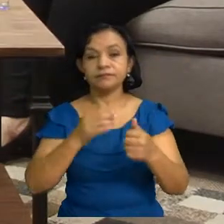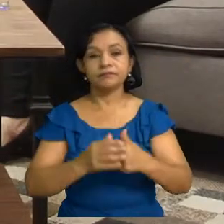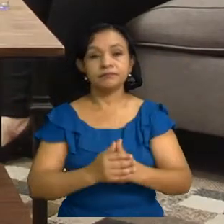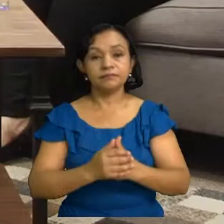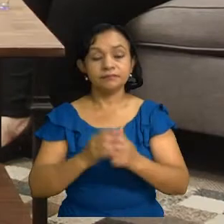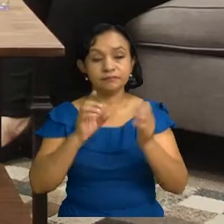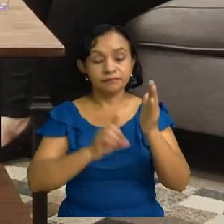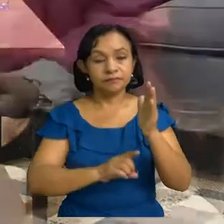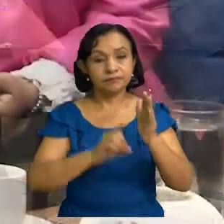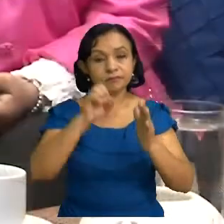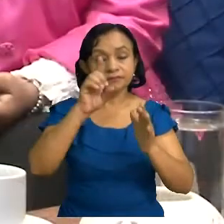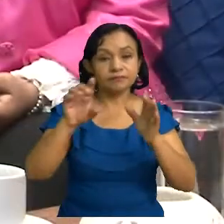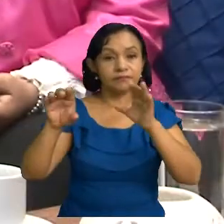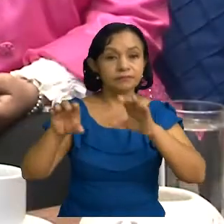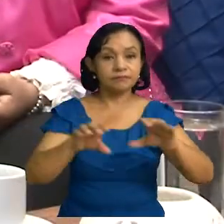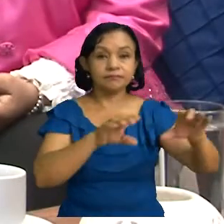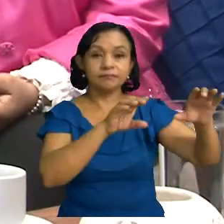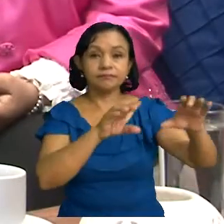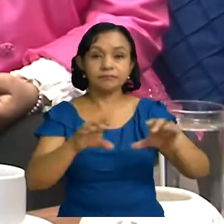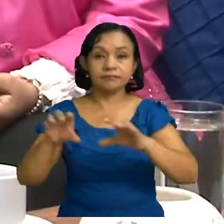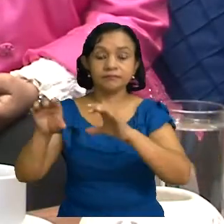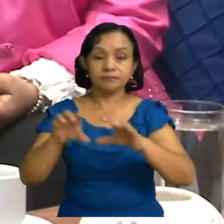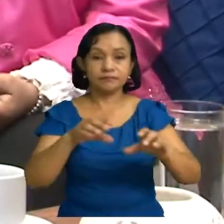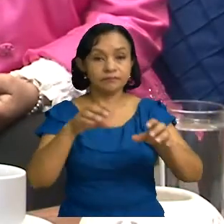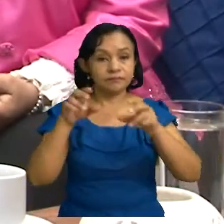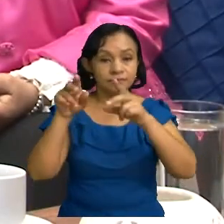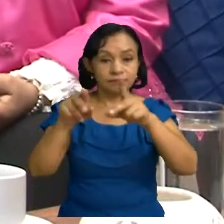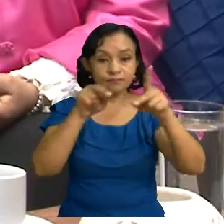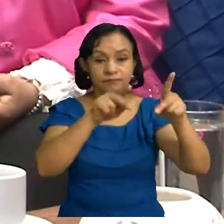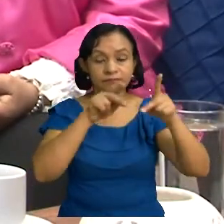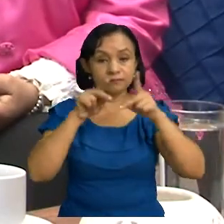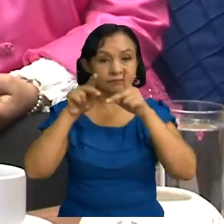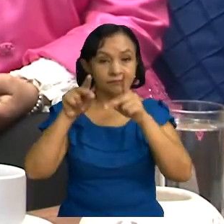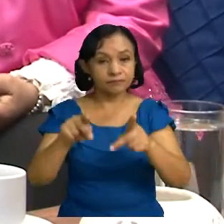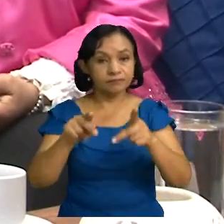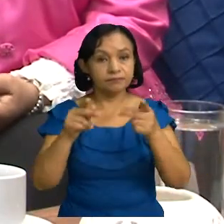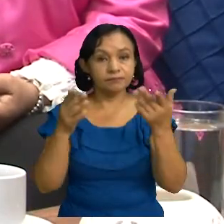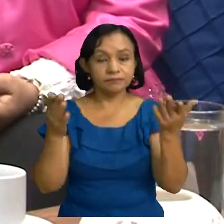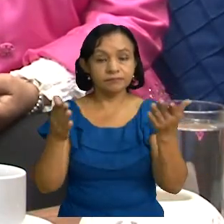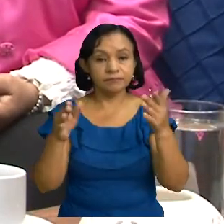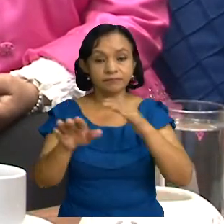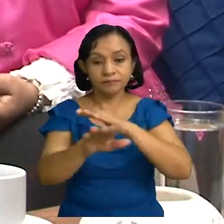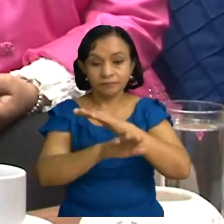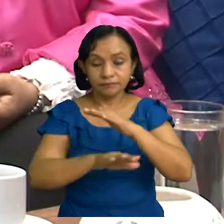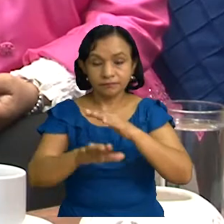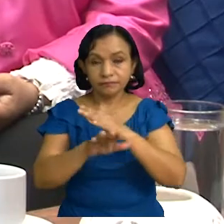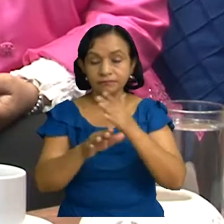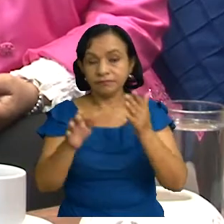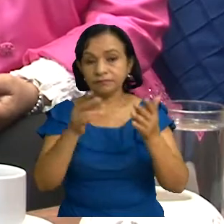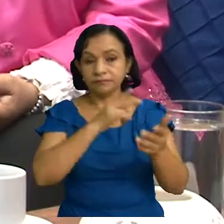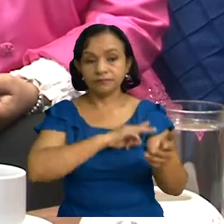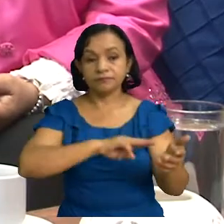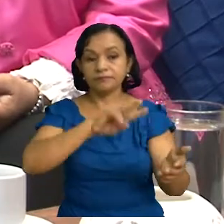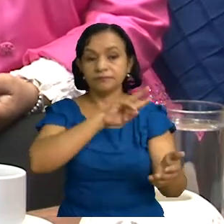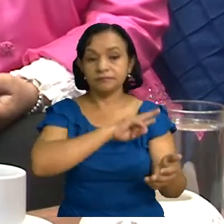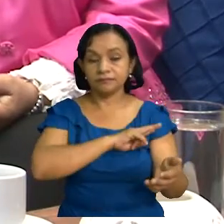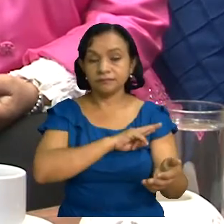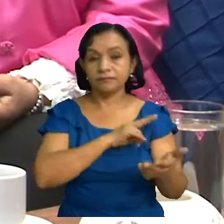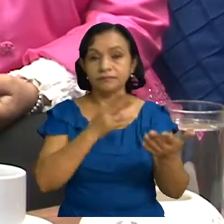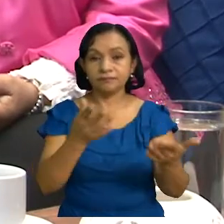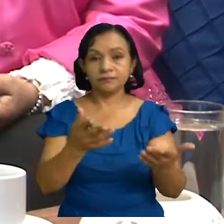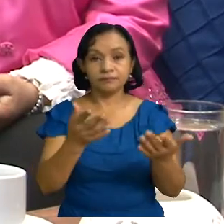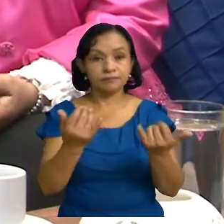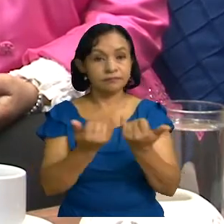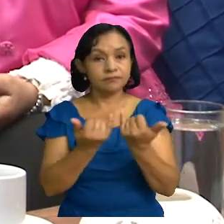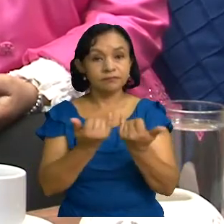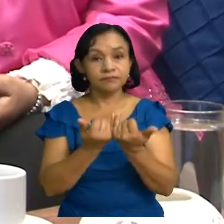desarrollar las actividades es para nuestra gente y es con ellos de las bases si no formamos valores en nuestra base en ese niño en